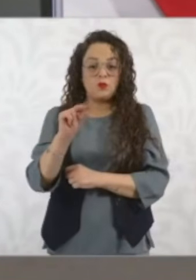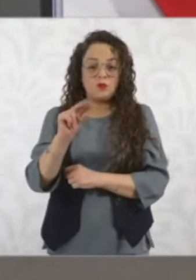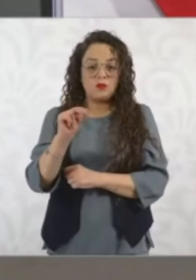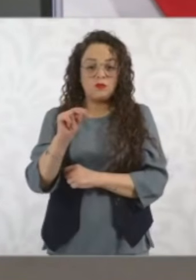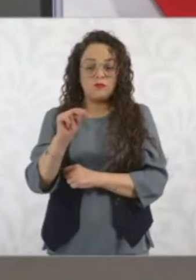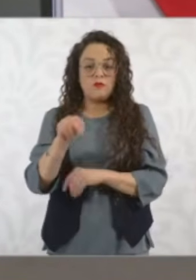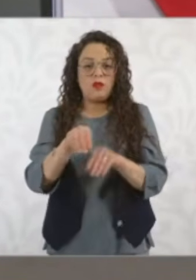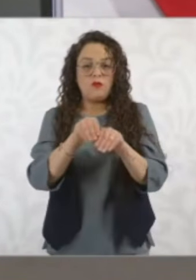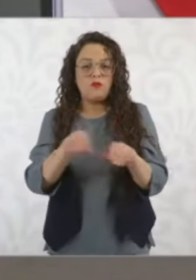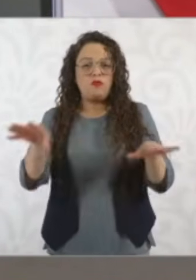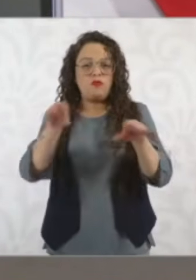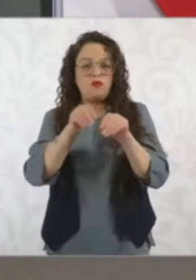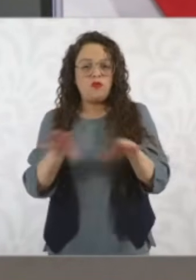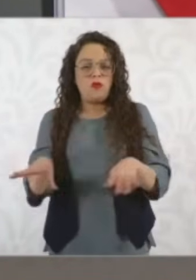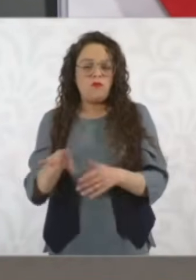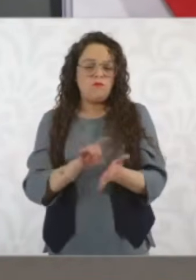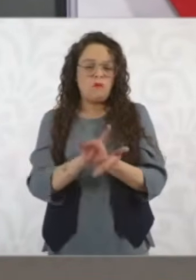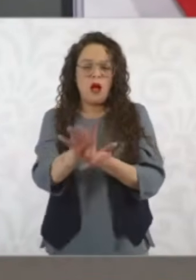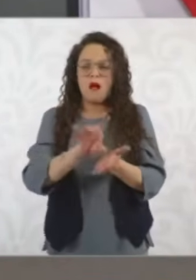213,580 publicaciones